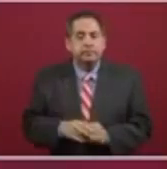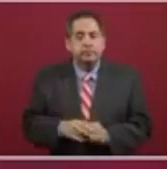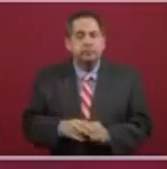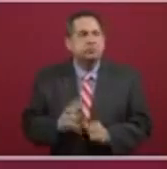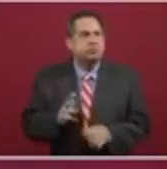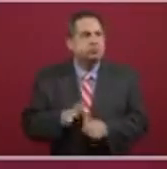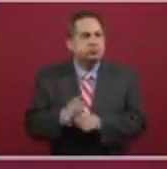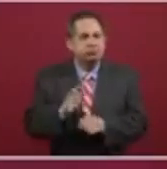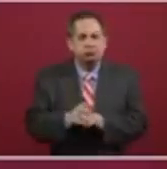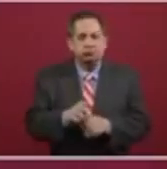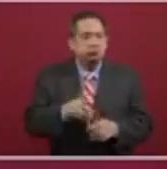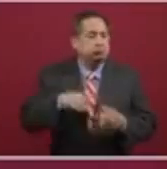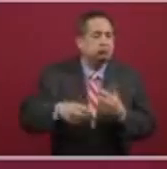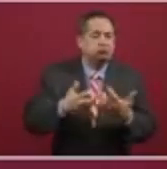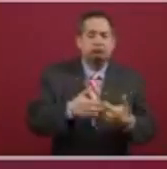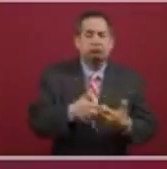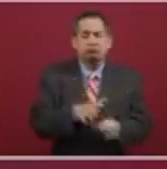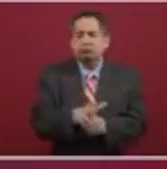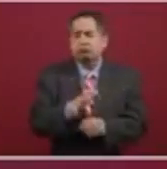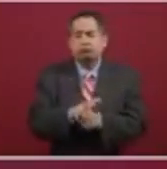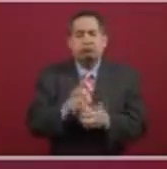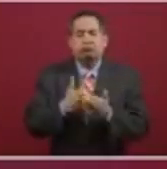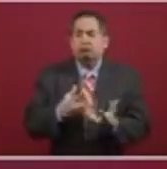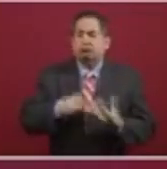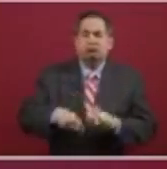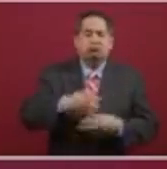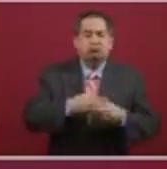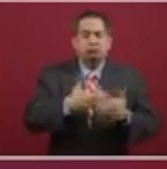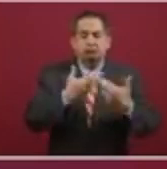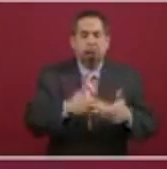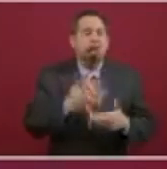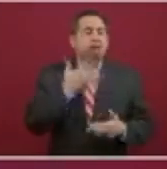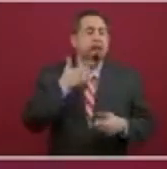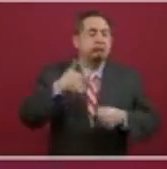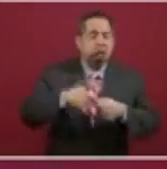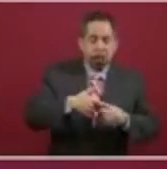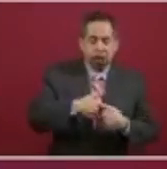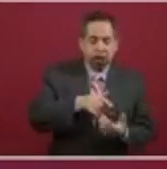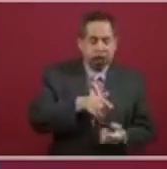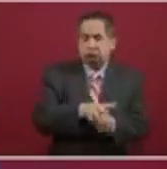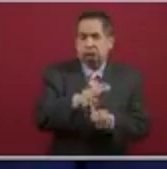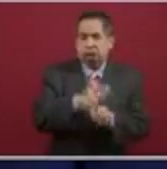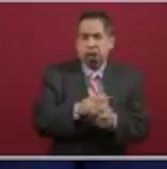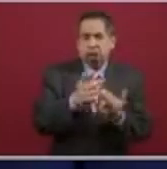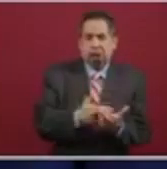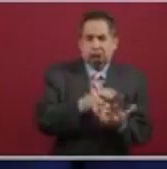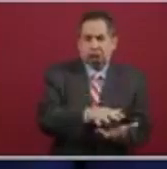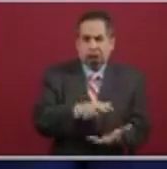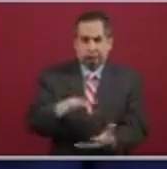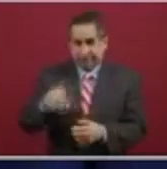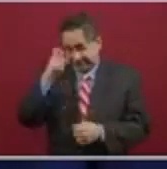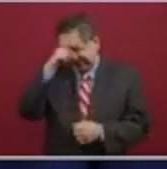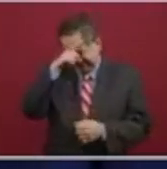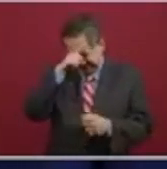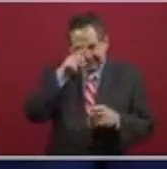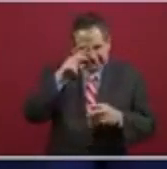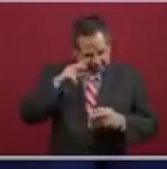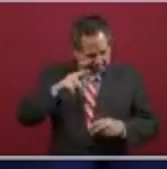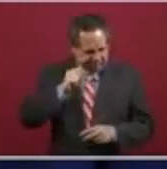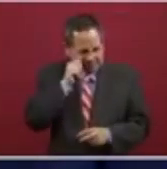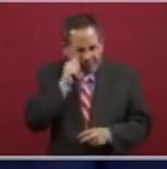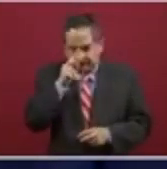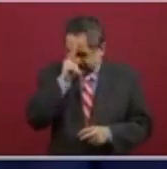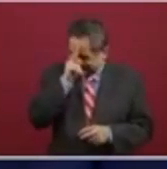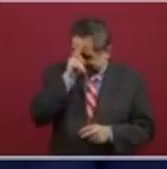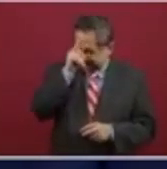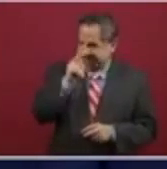ya autosuficiencia en producción de gasolinas. Es todo un desafío,